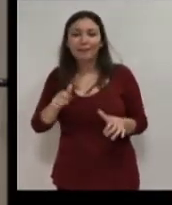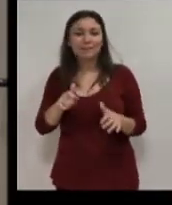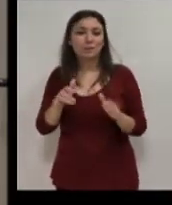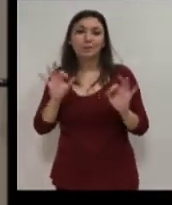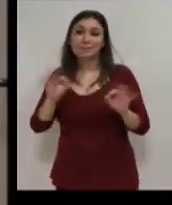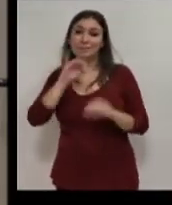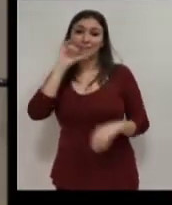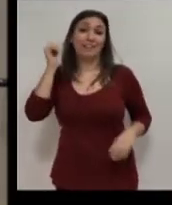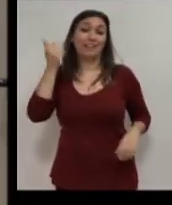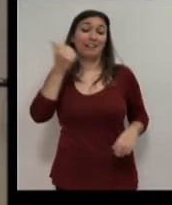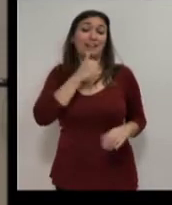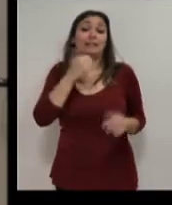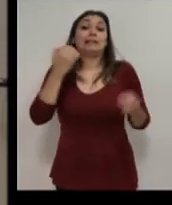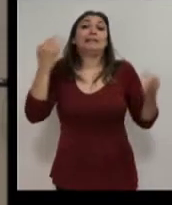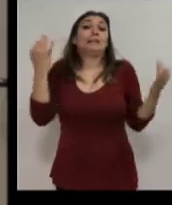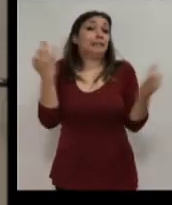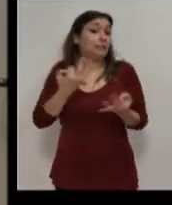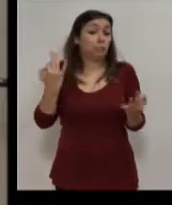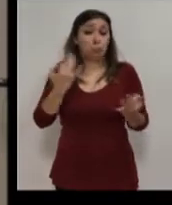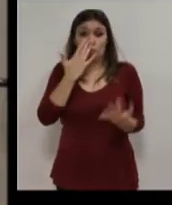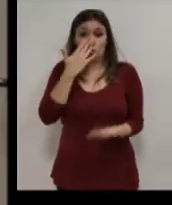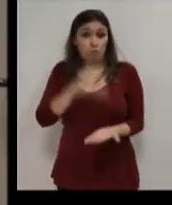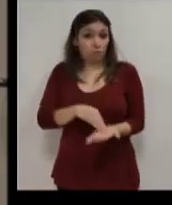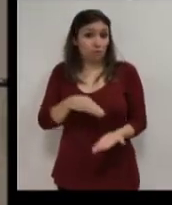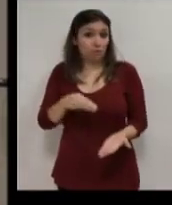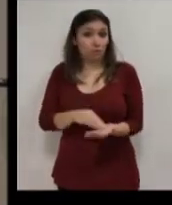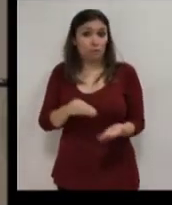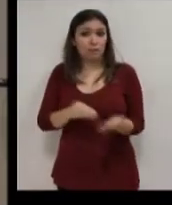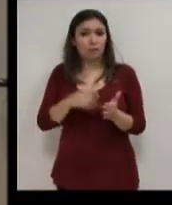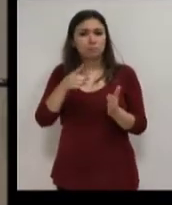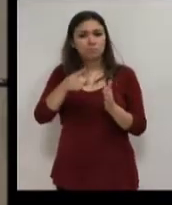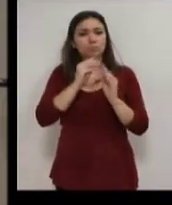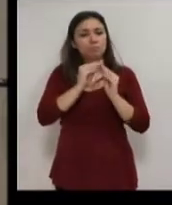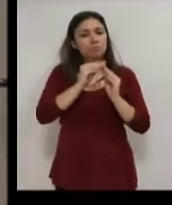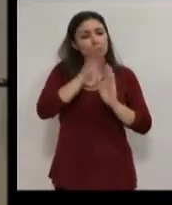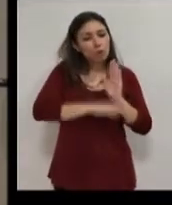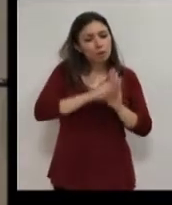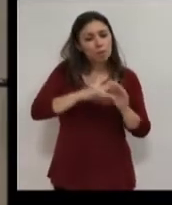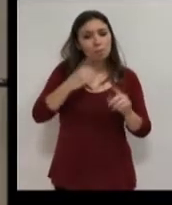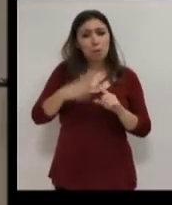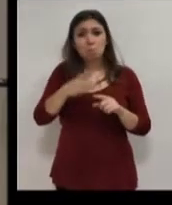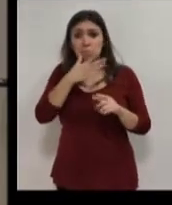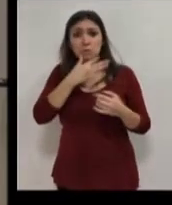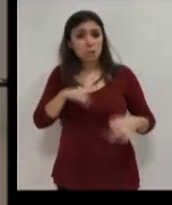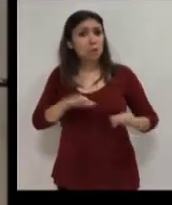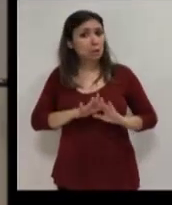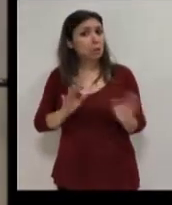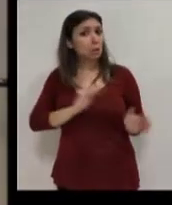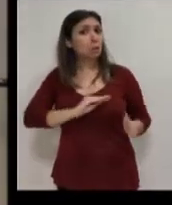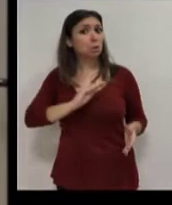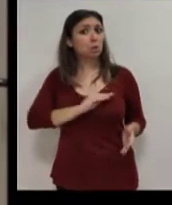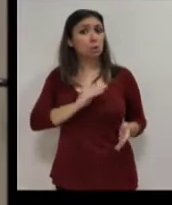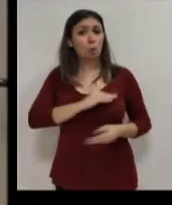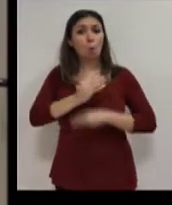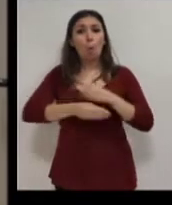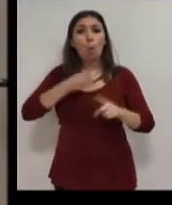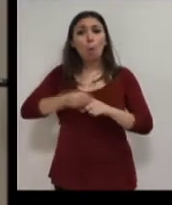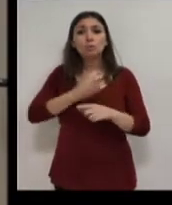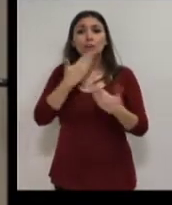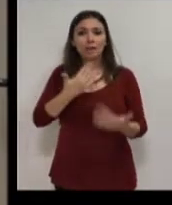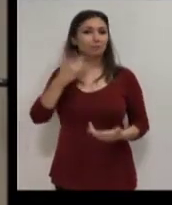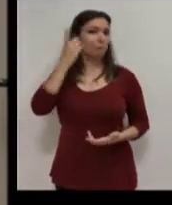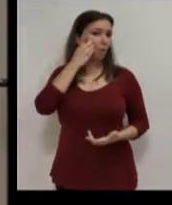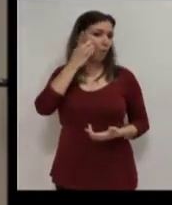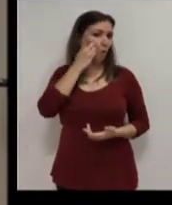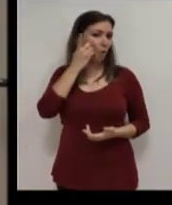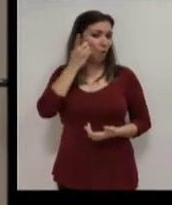ONCE divulga entre su gente y cosas así, ¿no? Cuando, pues en muchos casos se trata de una programación relativamente